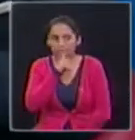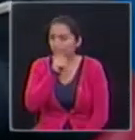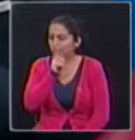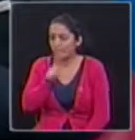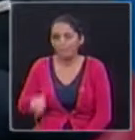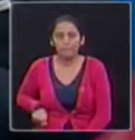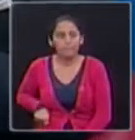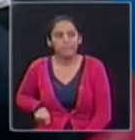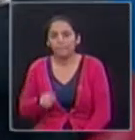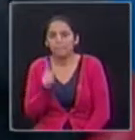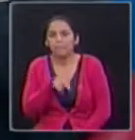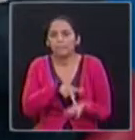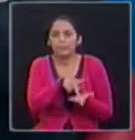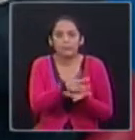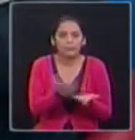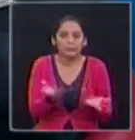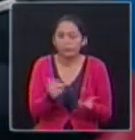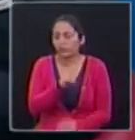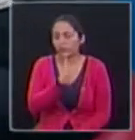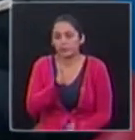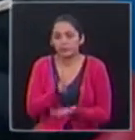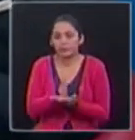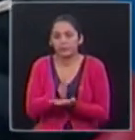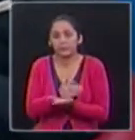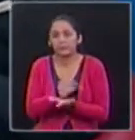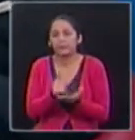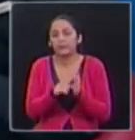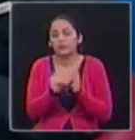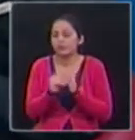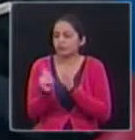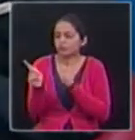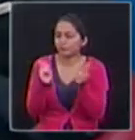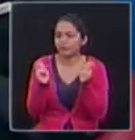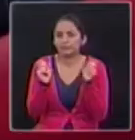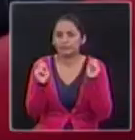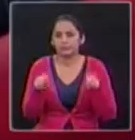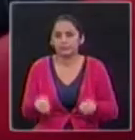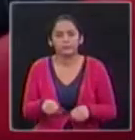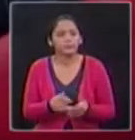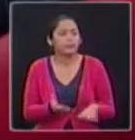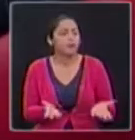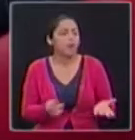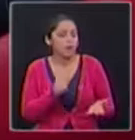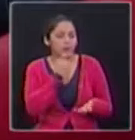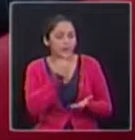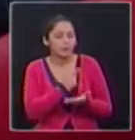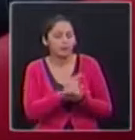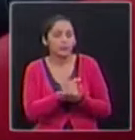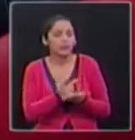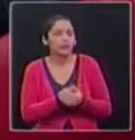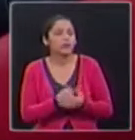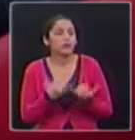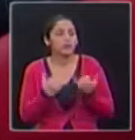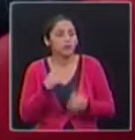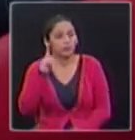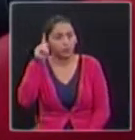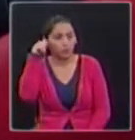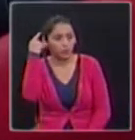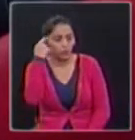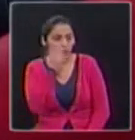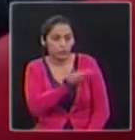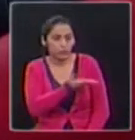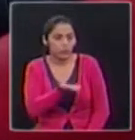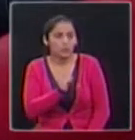disminuido, y esperemos que esa misma línea continúe el servicio de rentas internas. Todo se puede lograr, pero también del otro lado, del lado del gobierno, del Estado como tal, se